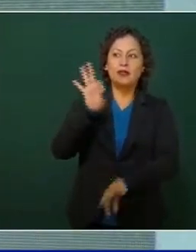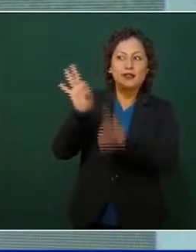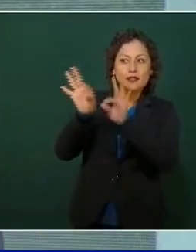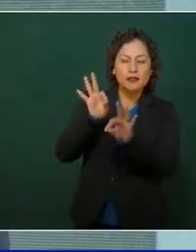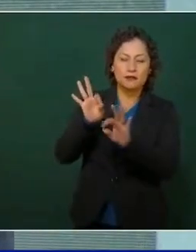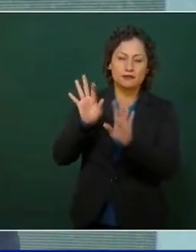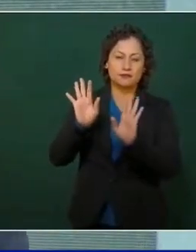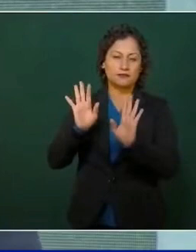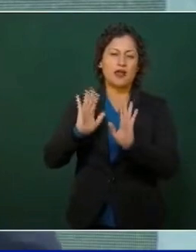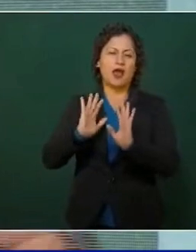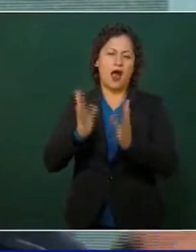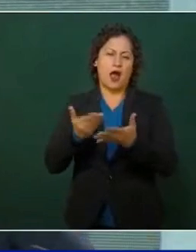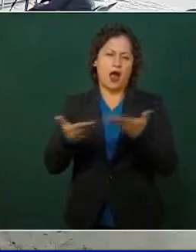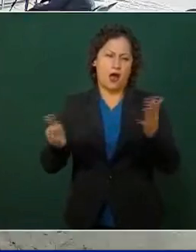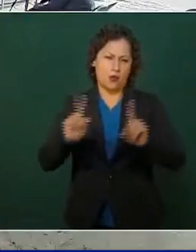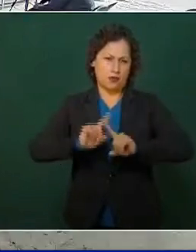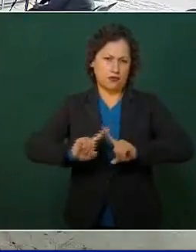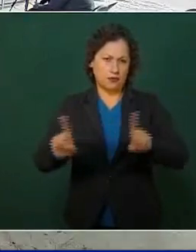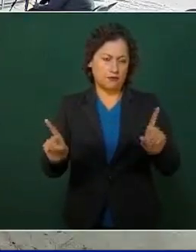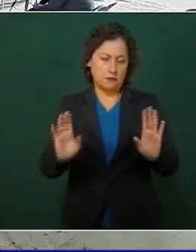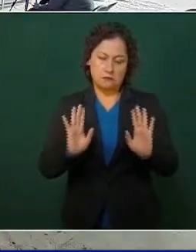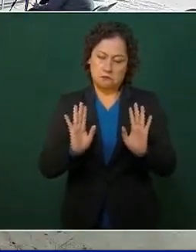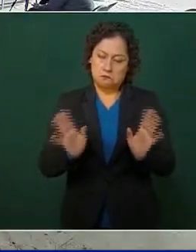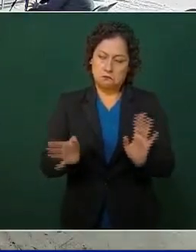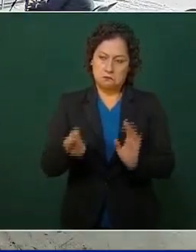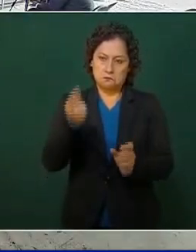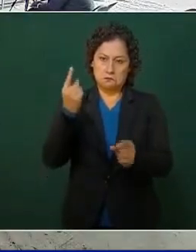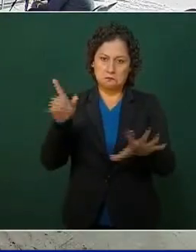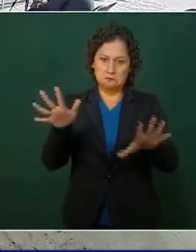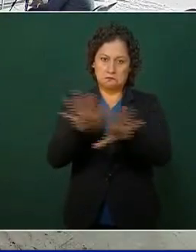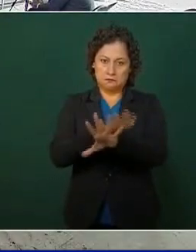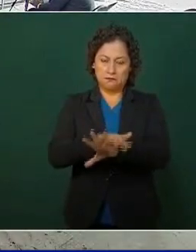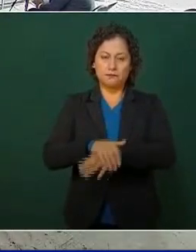los escogían y habían los